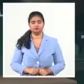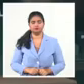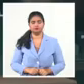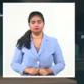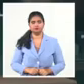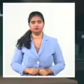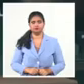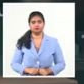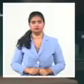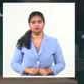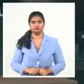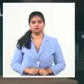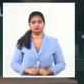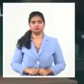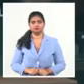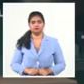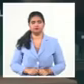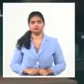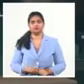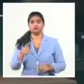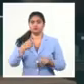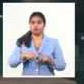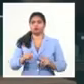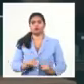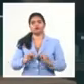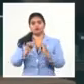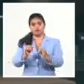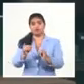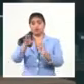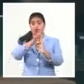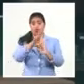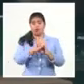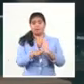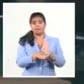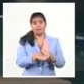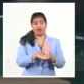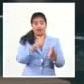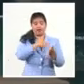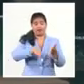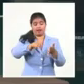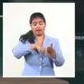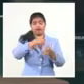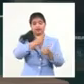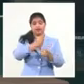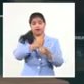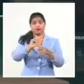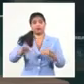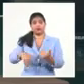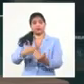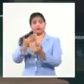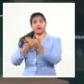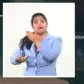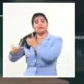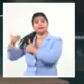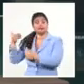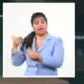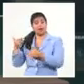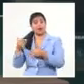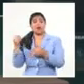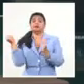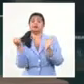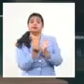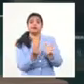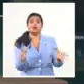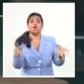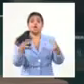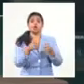También en la estrategia están previstas, que fueron aprobadas en días pasados, en el Comité Ejecutivo del Consejo de Ministros, un grupo de acciones para trabajar en